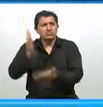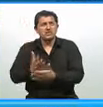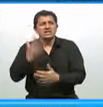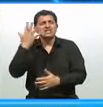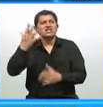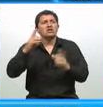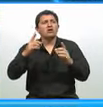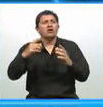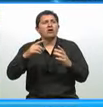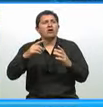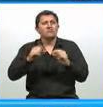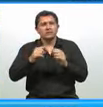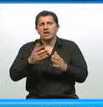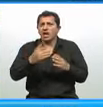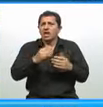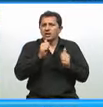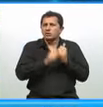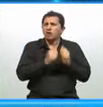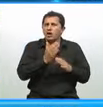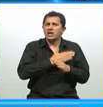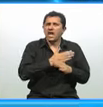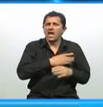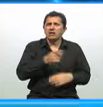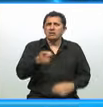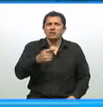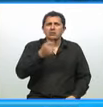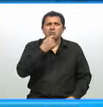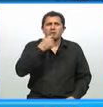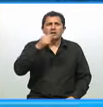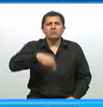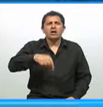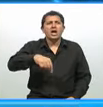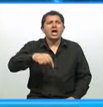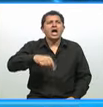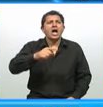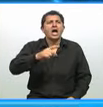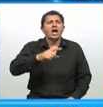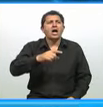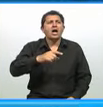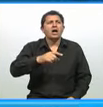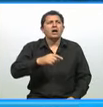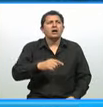lo cual, me parece que hay antecedentes en el fútbol argentino. ¿Y por qué no se lleva la práctica ahora, Matías? Perdón que te interrumpa.